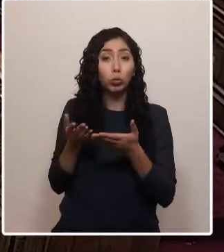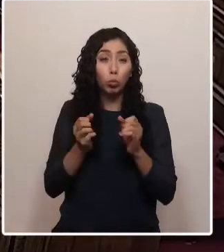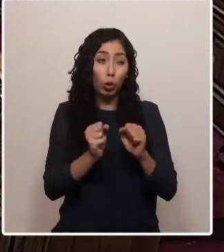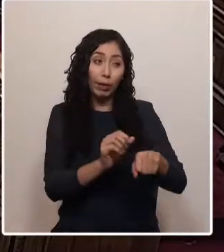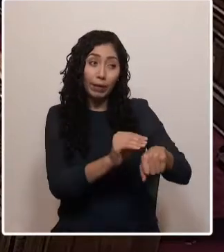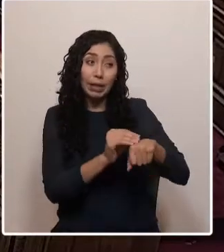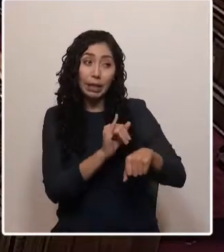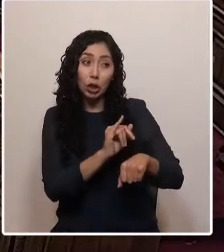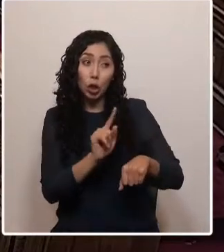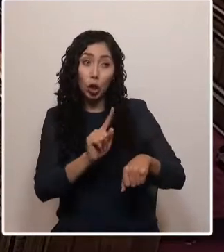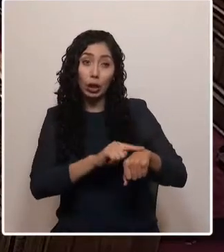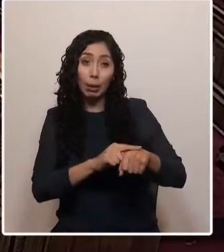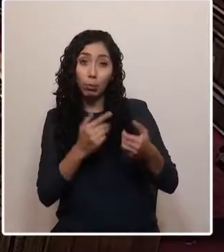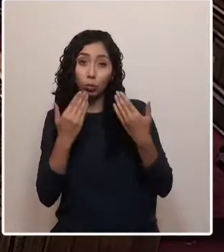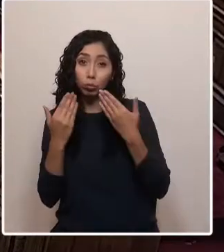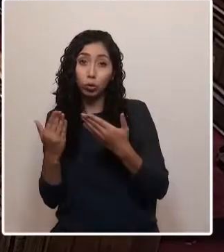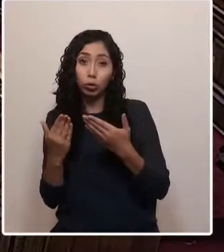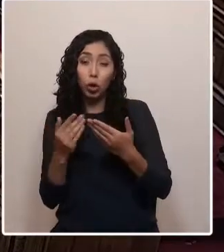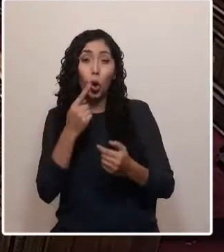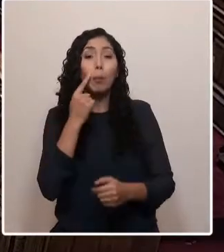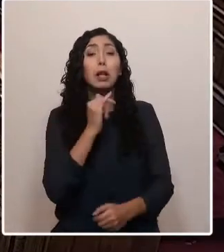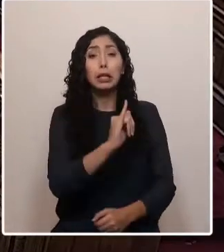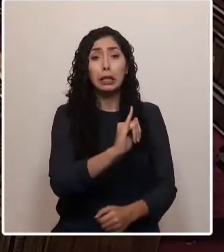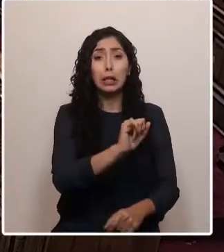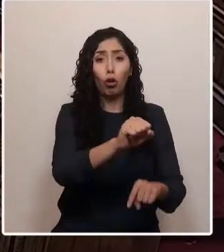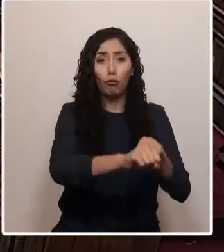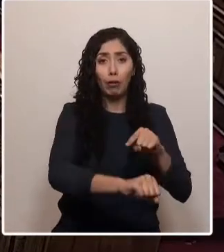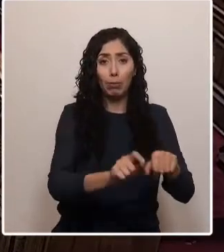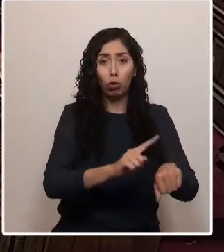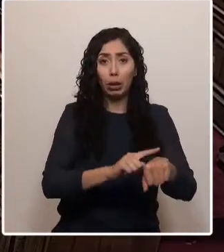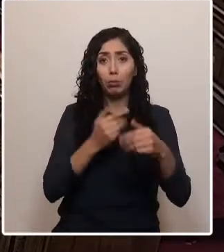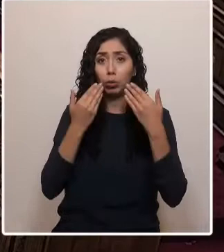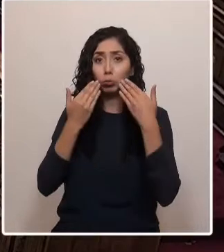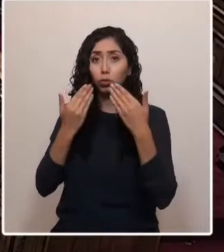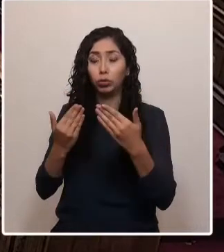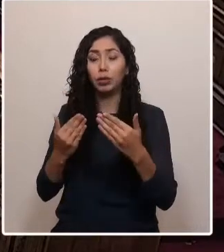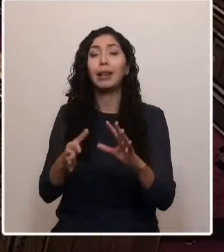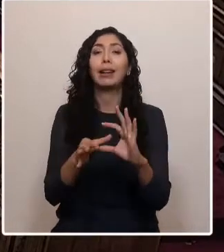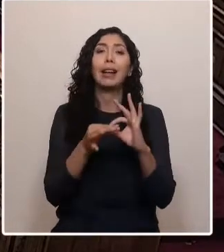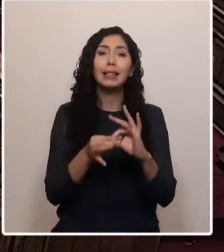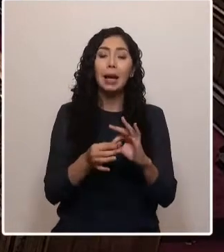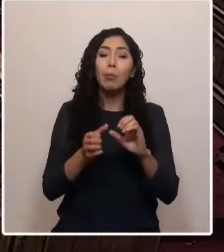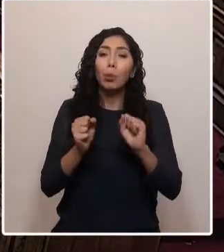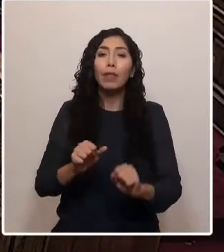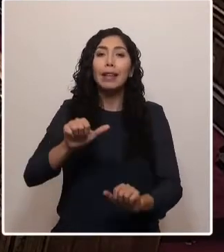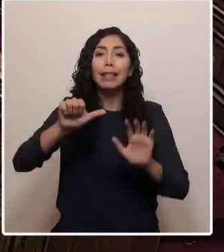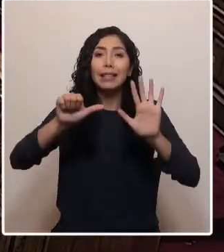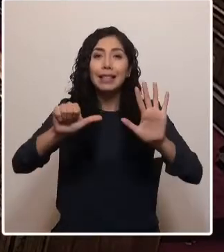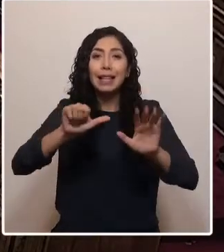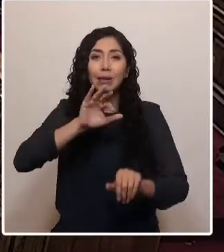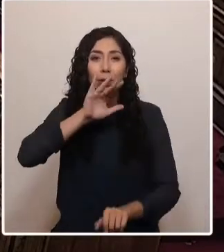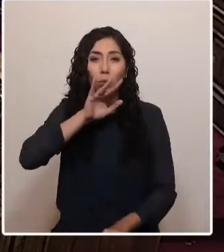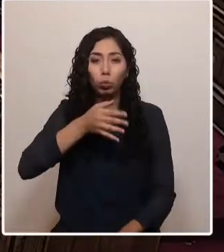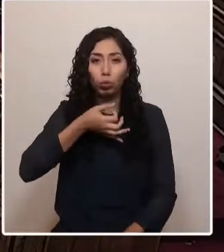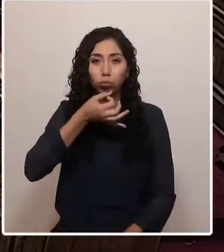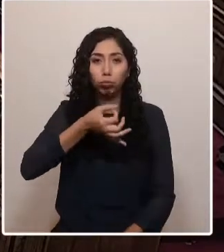tiempo, por favor. Confirmo los minutos, señor secretario. Gracias. Tiene entonces la palabra por 6 minutos. Muchas gracias.